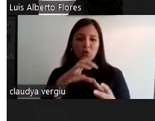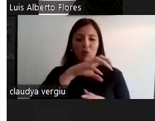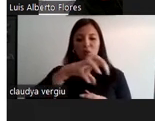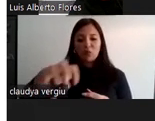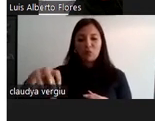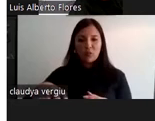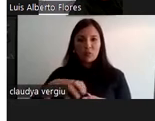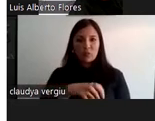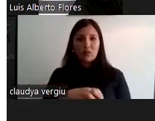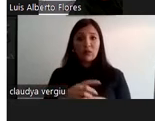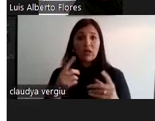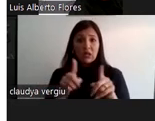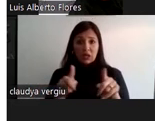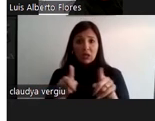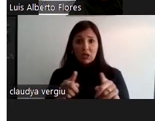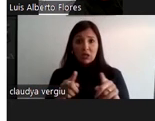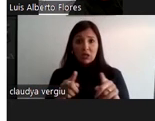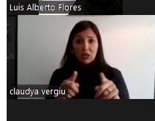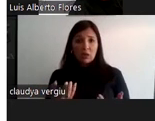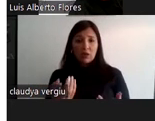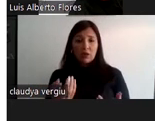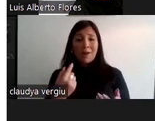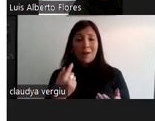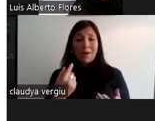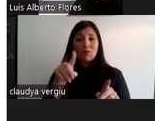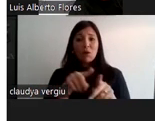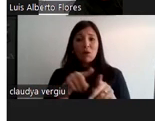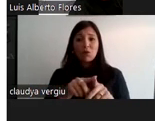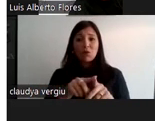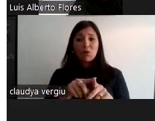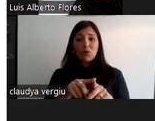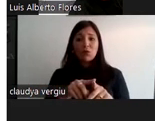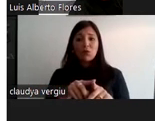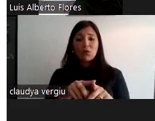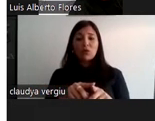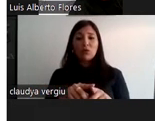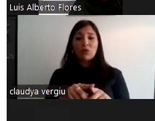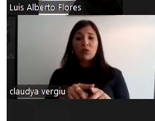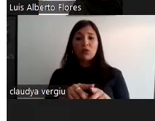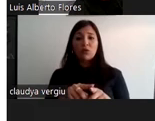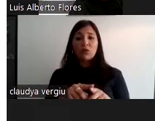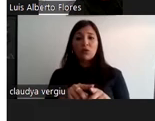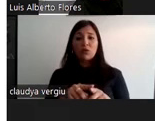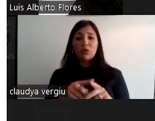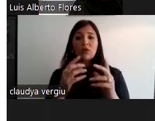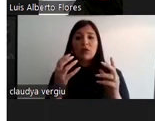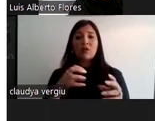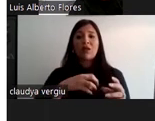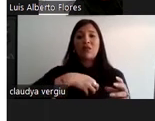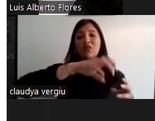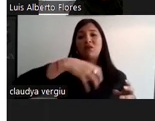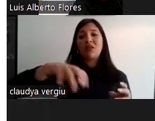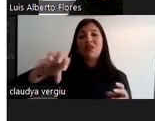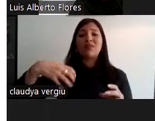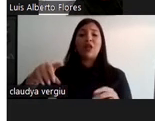e inclusive si son el mismo punto de repente hacer que estos eventos espectáculos puedan ser de diferentes temáticas y